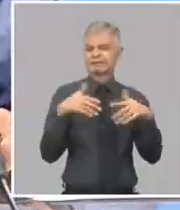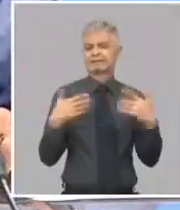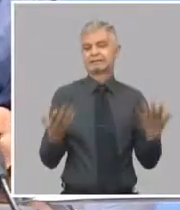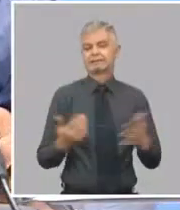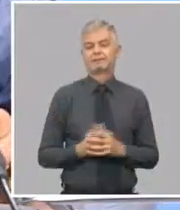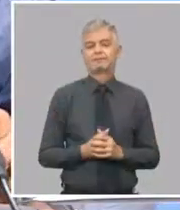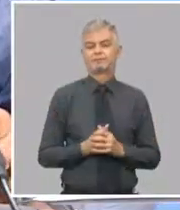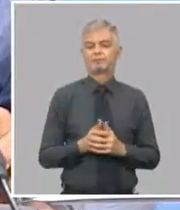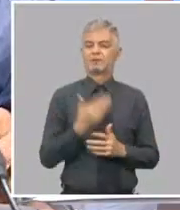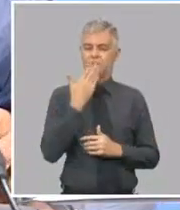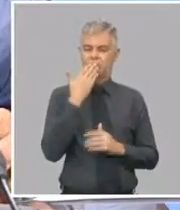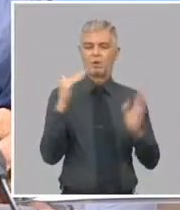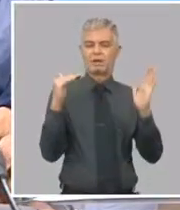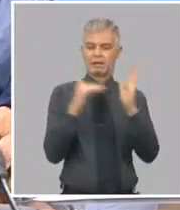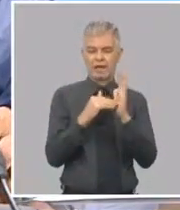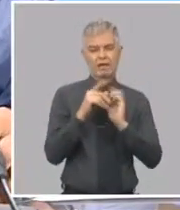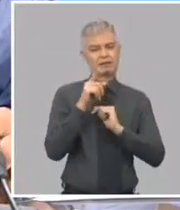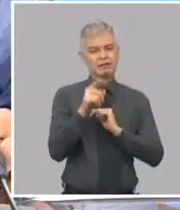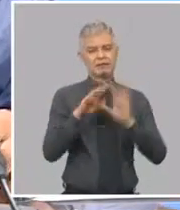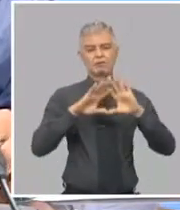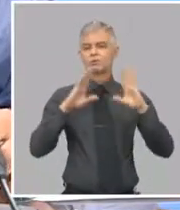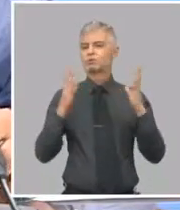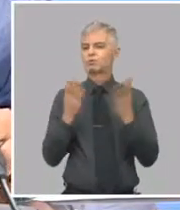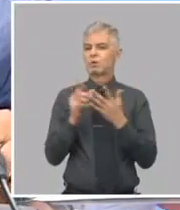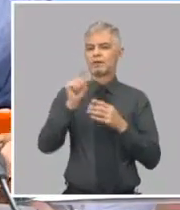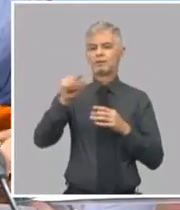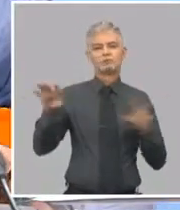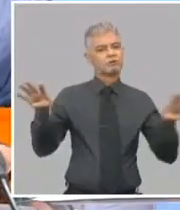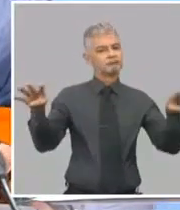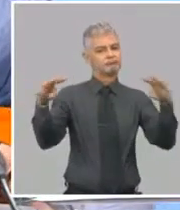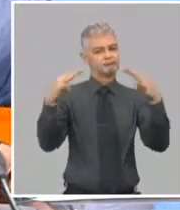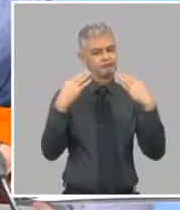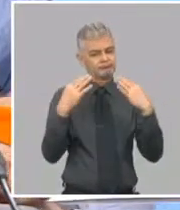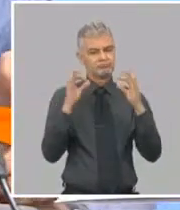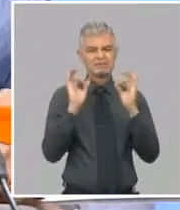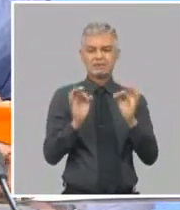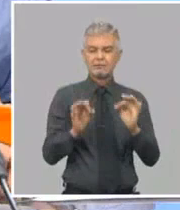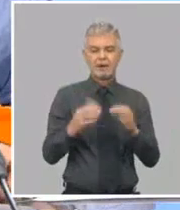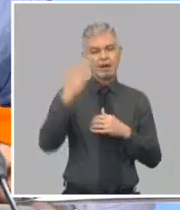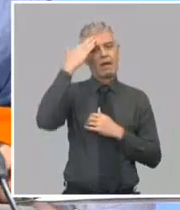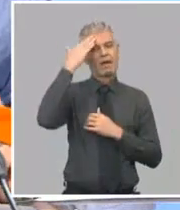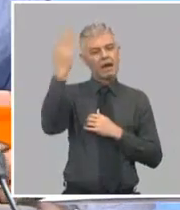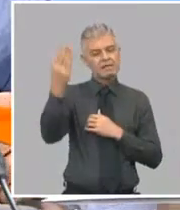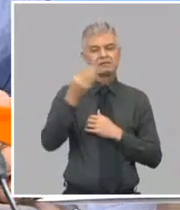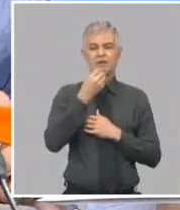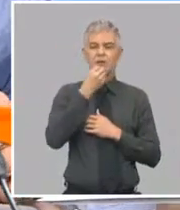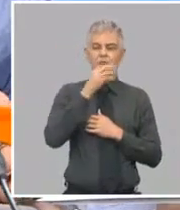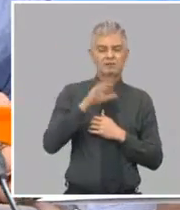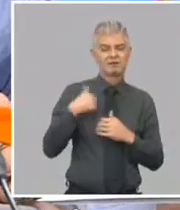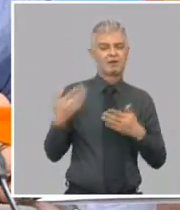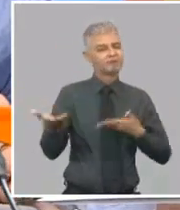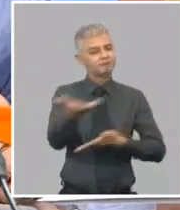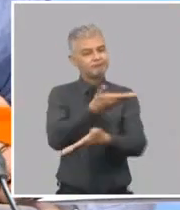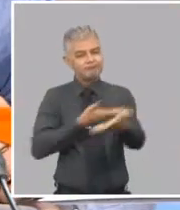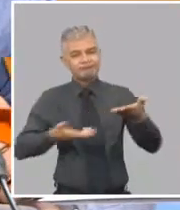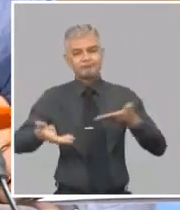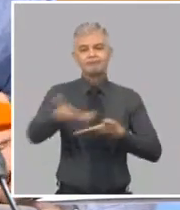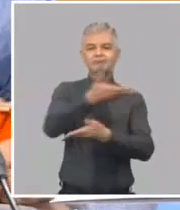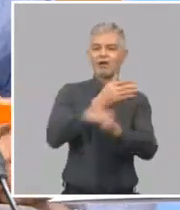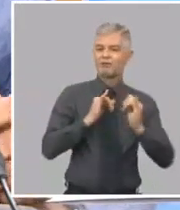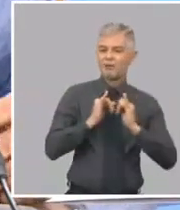sigue randy buenas tardes para ti y para todos los que nos siguen en el programa como siempre agradecemos la oportunidad de poder intercambiar con nuestro pueblo